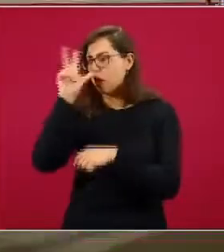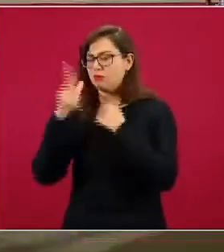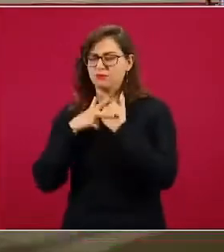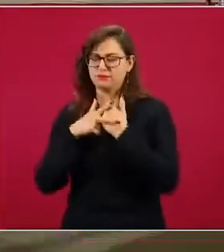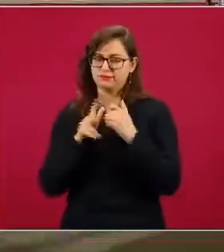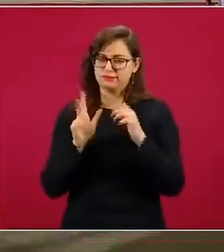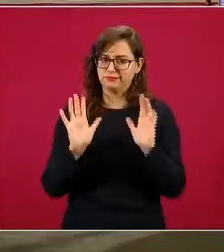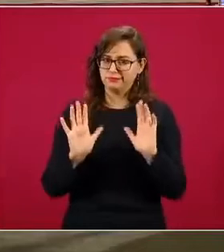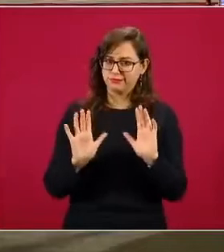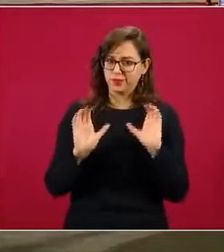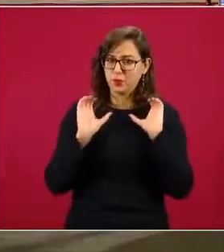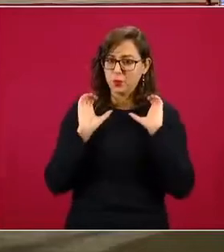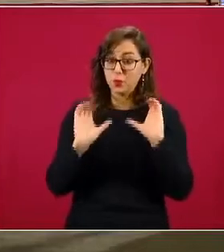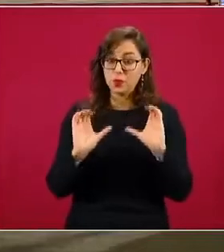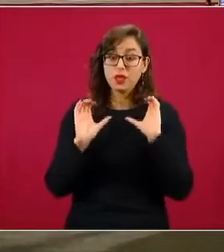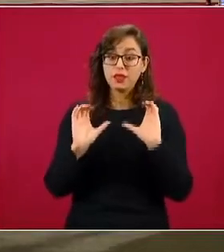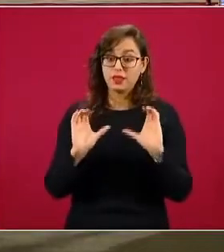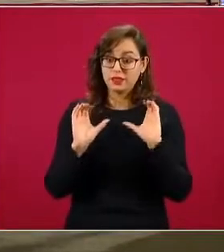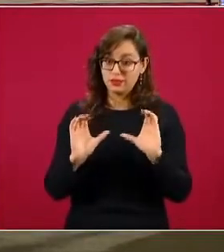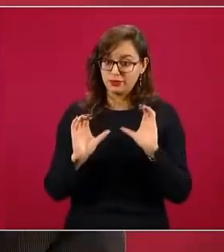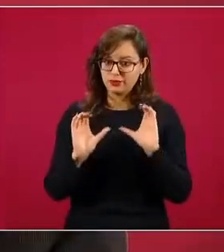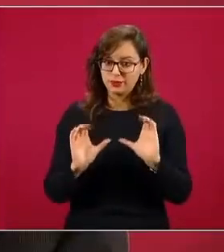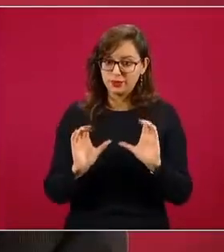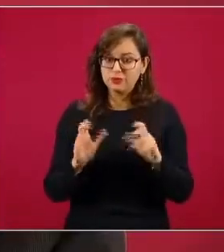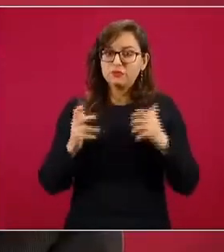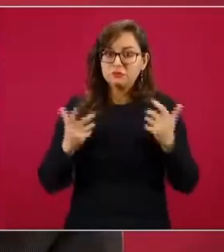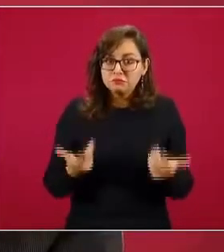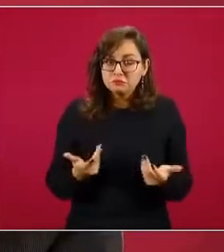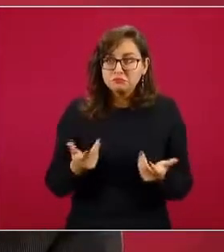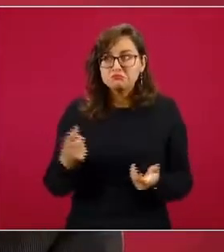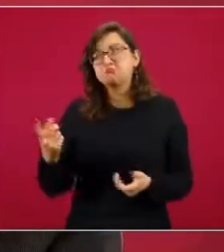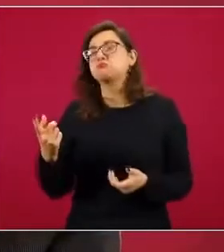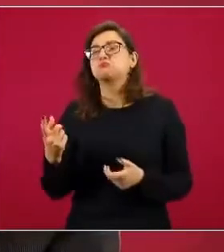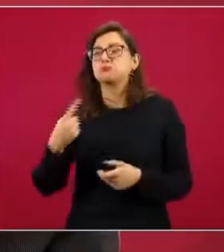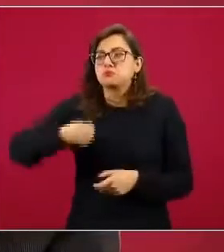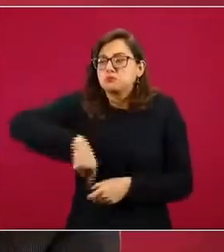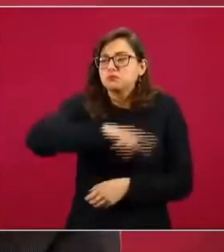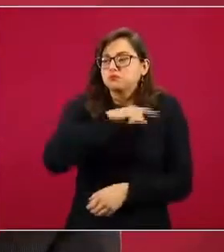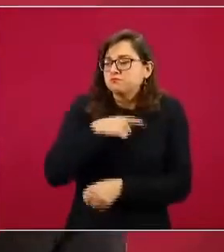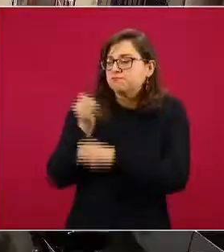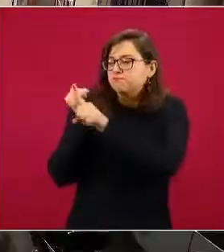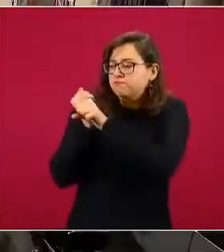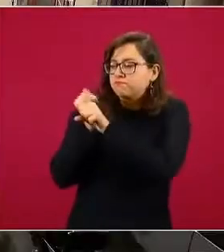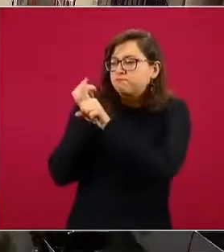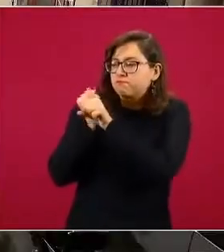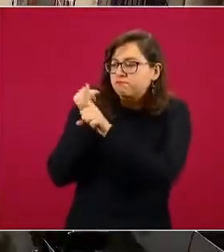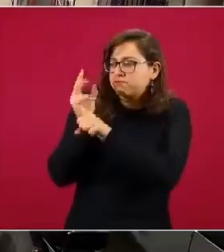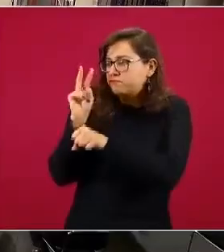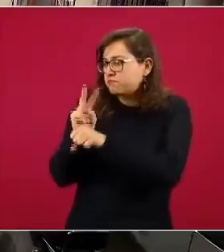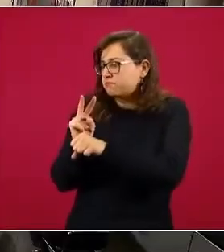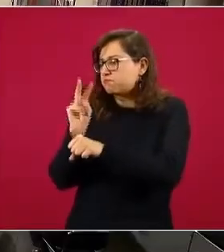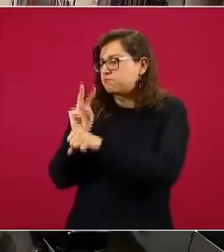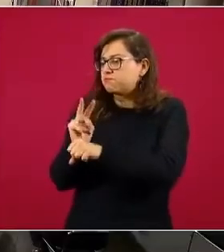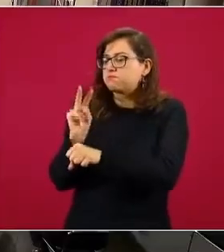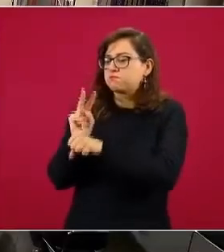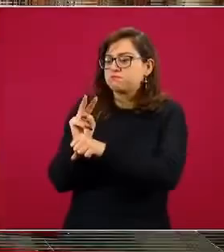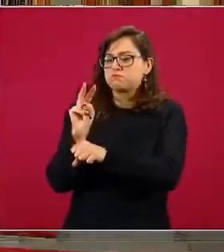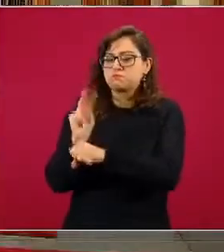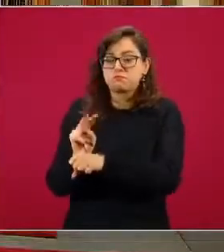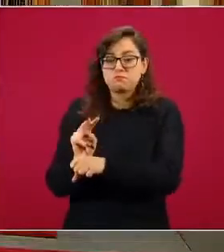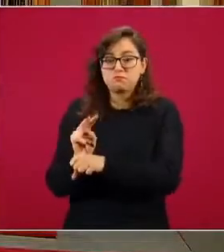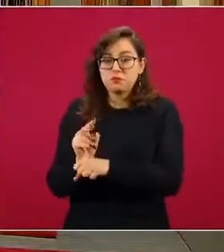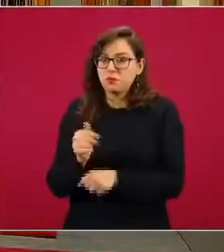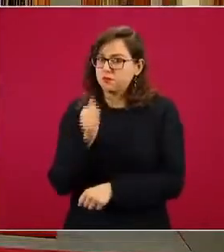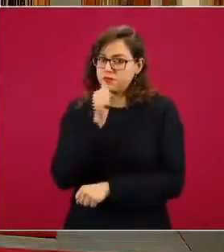agresiva. Cuando lo haya, estén seguros que lo vamos a decir inmediatamente, porque la información la vamos a recibir lo más